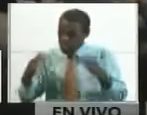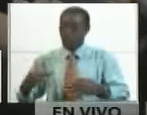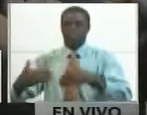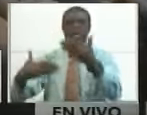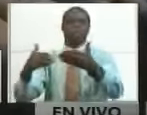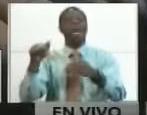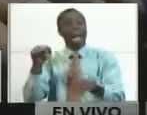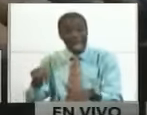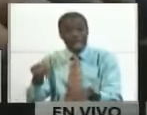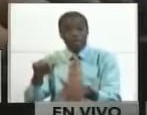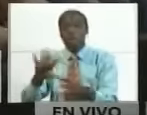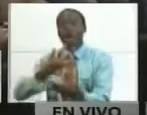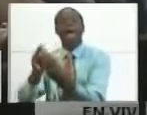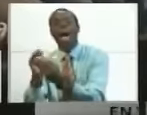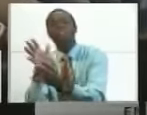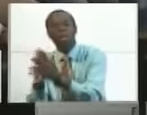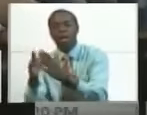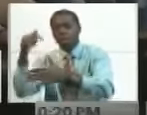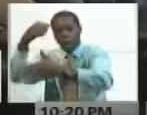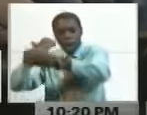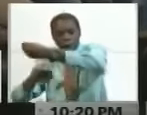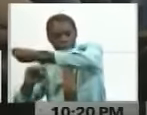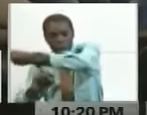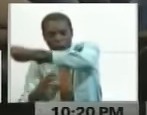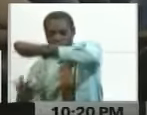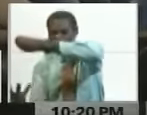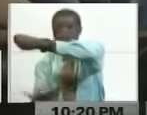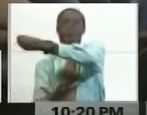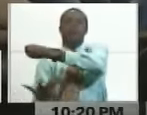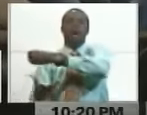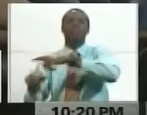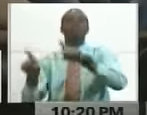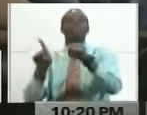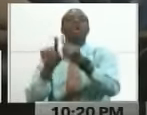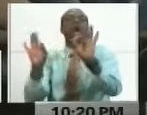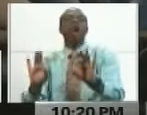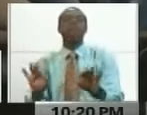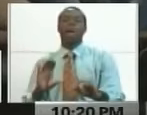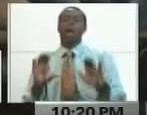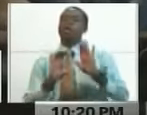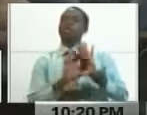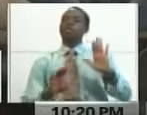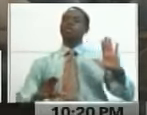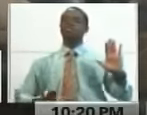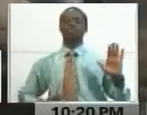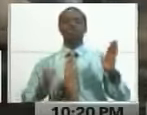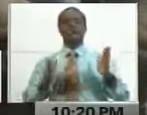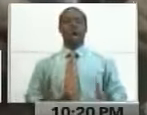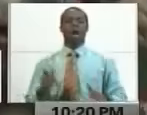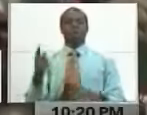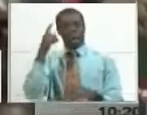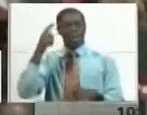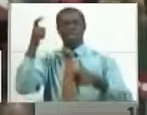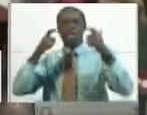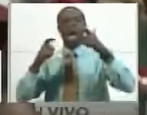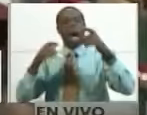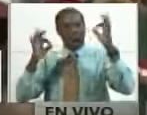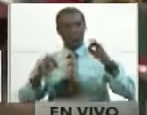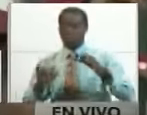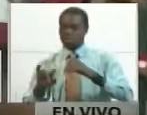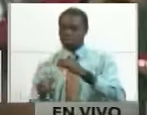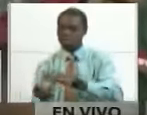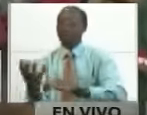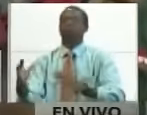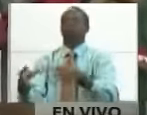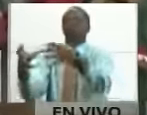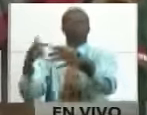socialista desde las bases, la respuesta cristiana y chavista a la guerra económica. Apostar todo el poder para los CLAP,